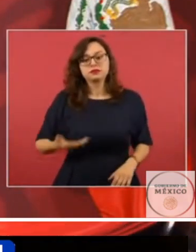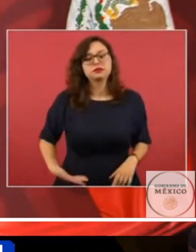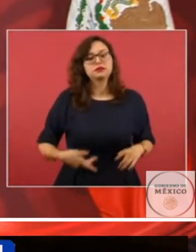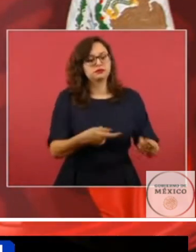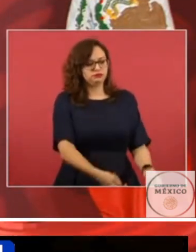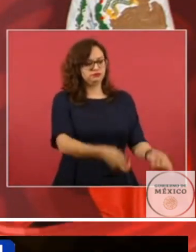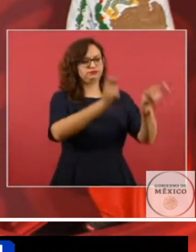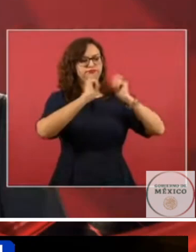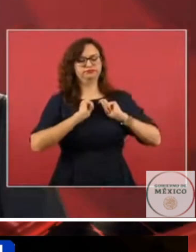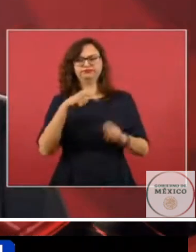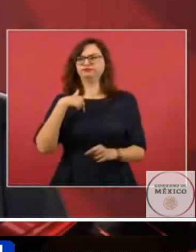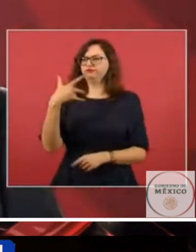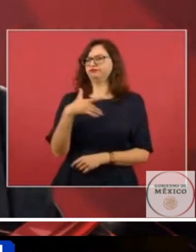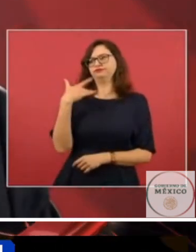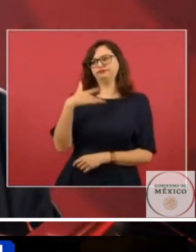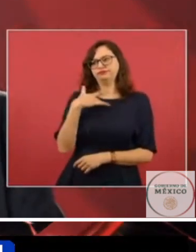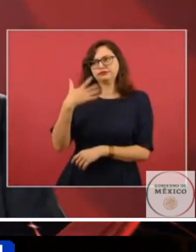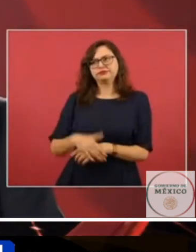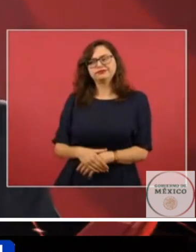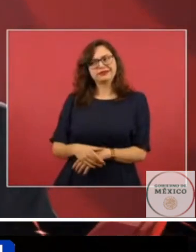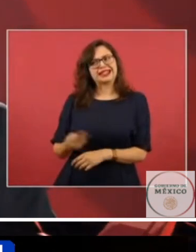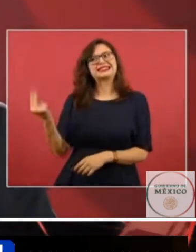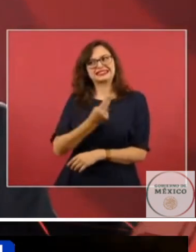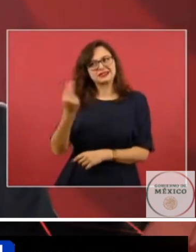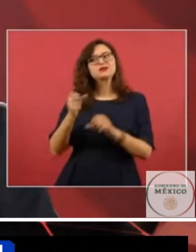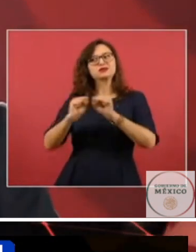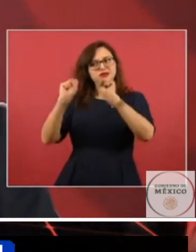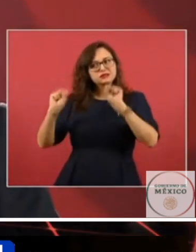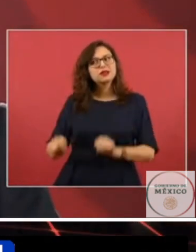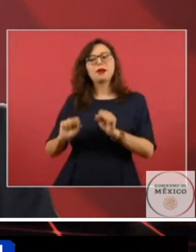me propongo levantar ese sistema